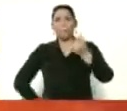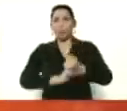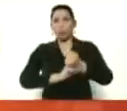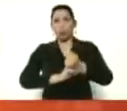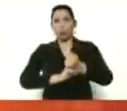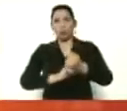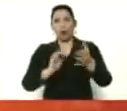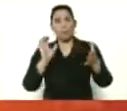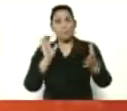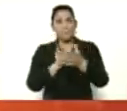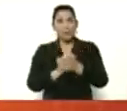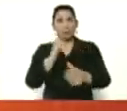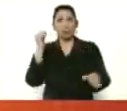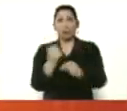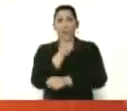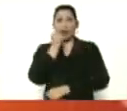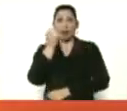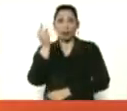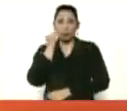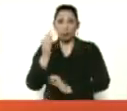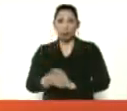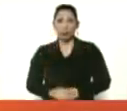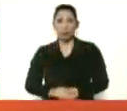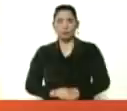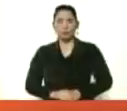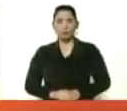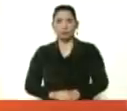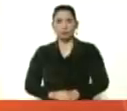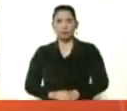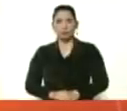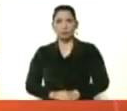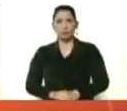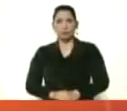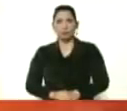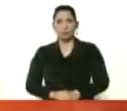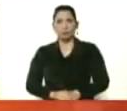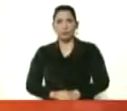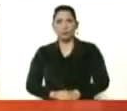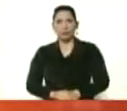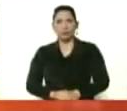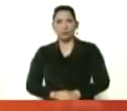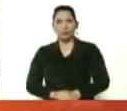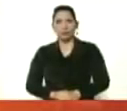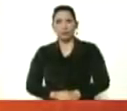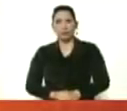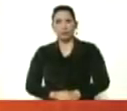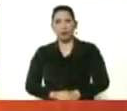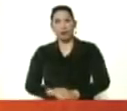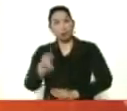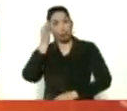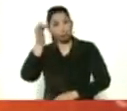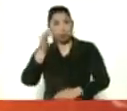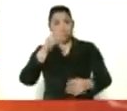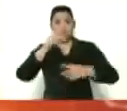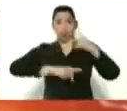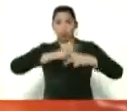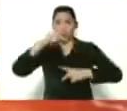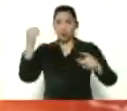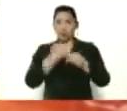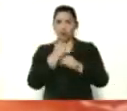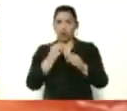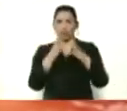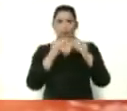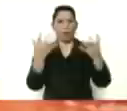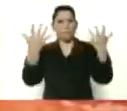mis compañeros trabajadores y a las trabajadoras de las CPT, de los consejos productivos de trabajadores, todas